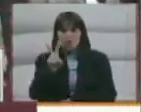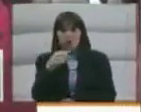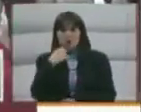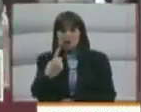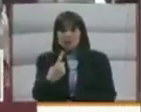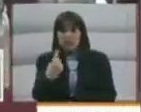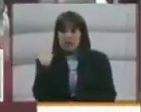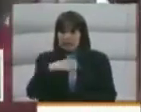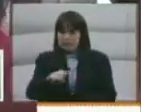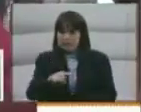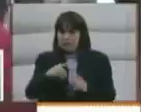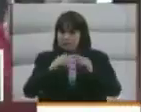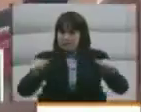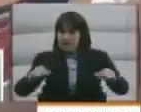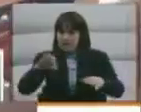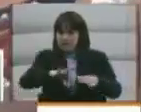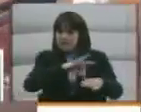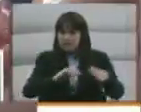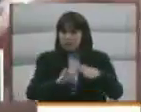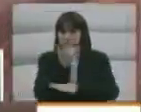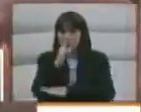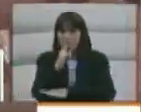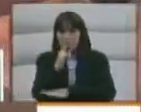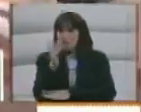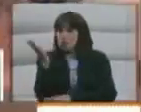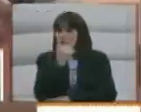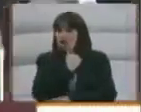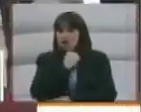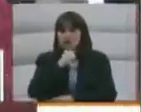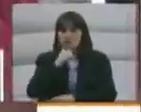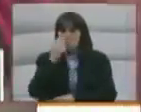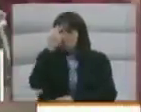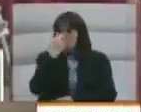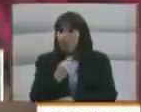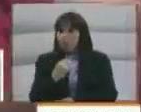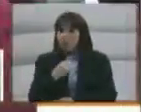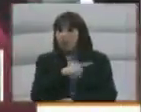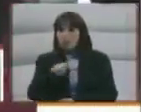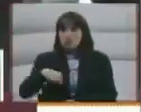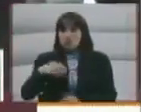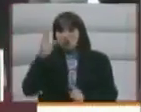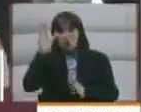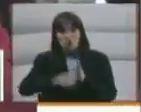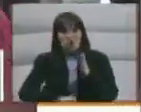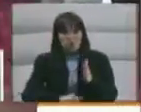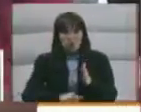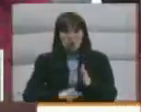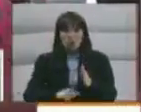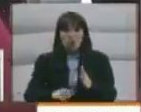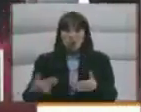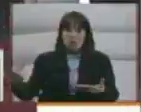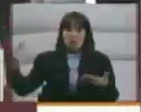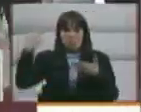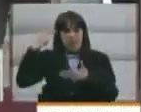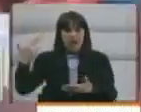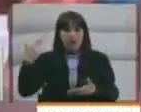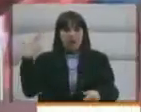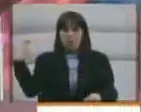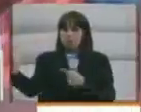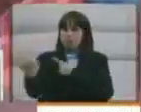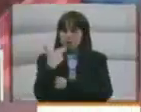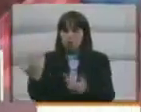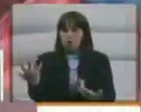que siembra, puede ser pobre. Seremos estafados, seremos extorsionados, pero no somos pobres.